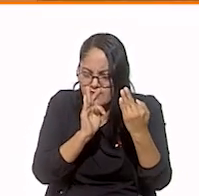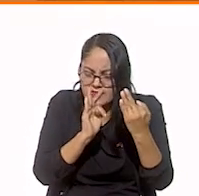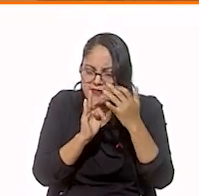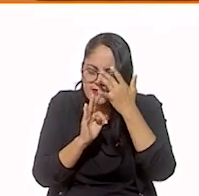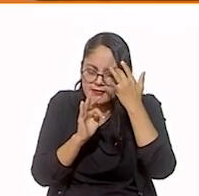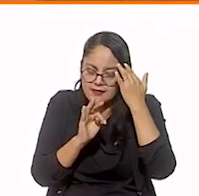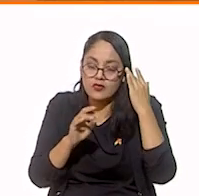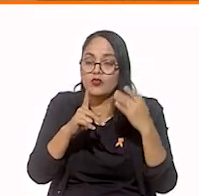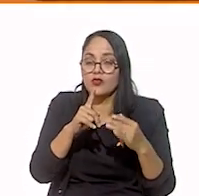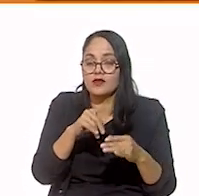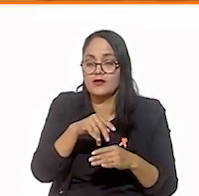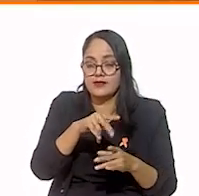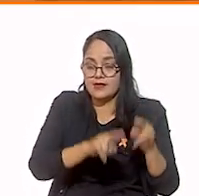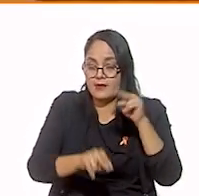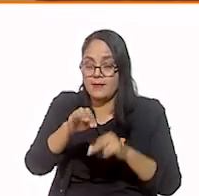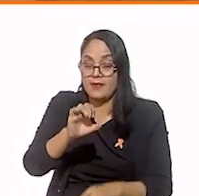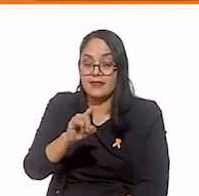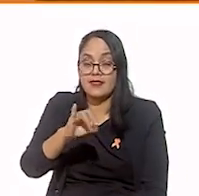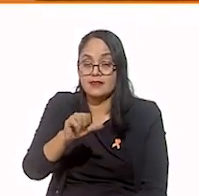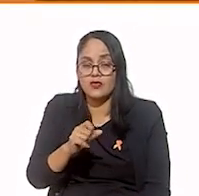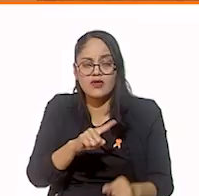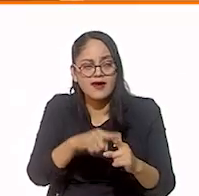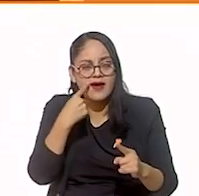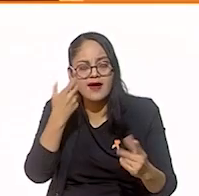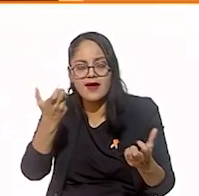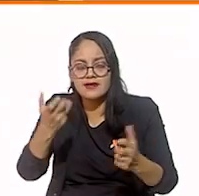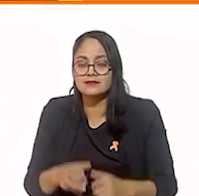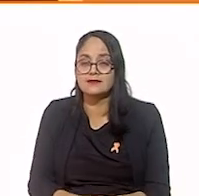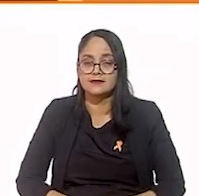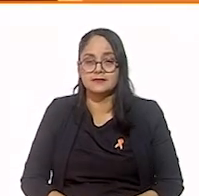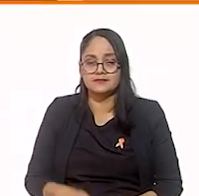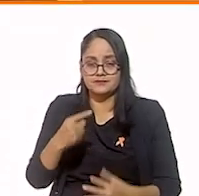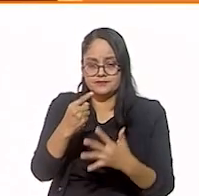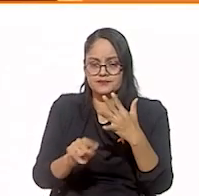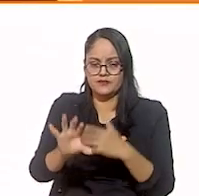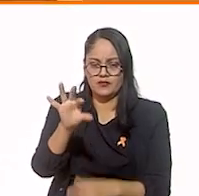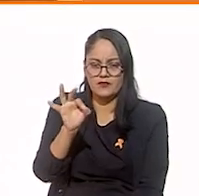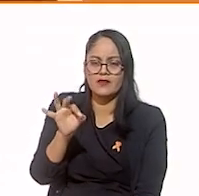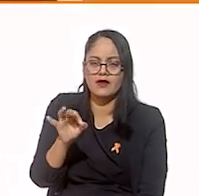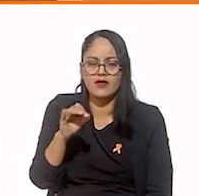nivel mediático como pues los hechos que sí estamos viendo. Sí, yo creo que uno de los elementos fundamentales